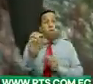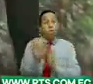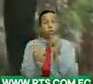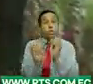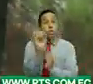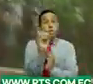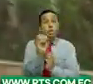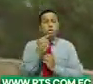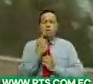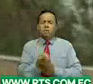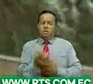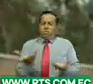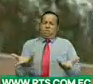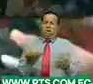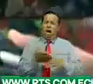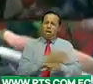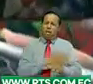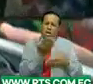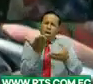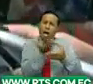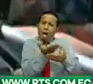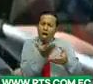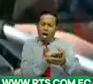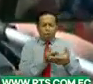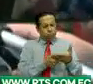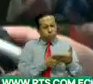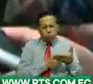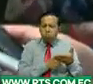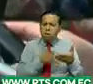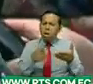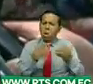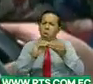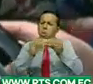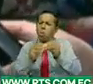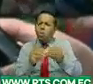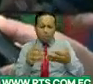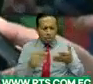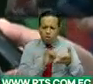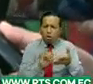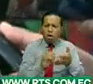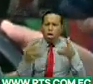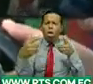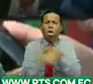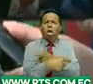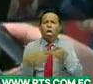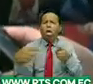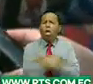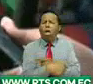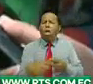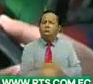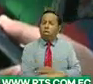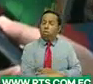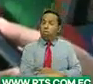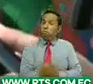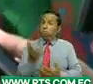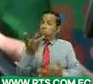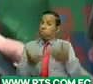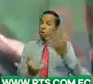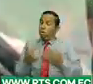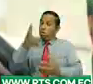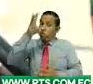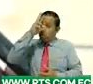existen actas con posibles novedades. Esas actas inconsistentes es en donde podrían meter la mano